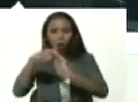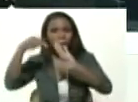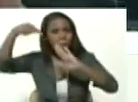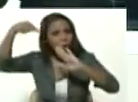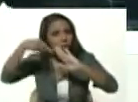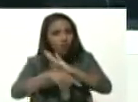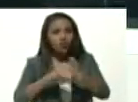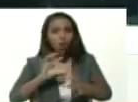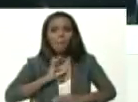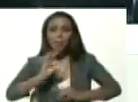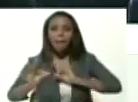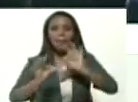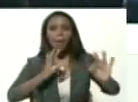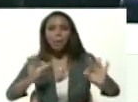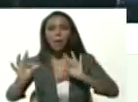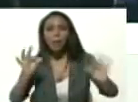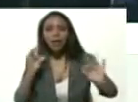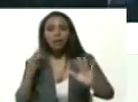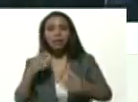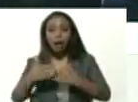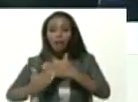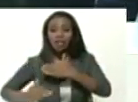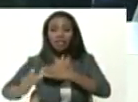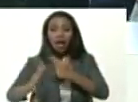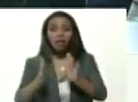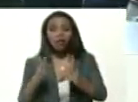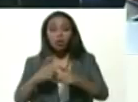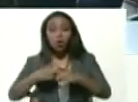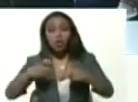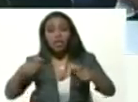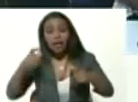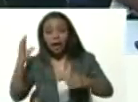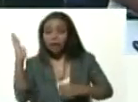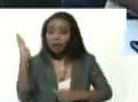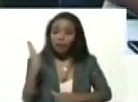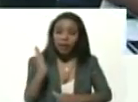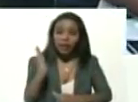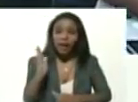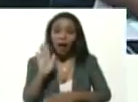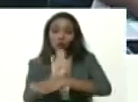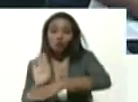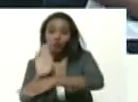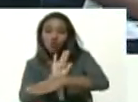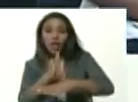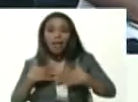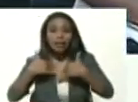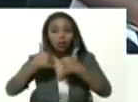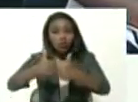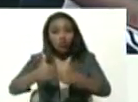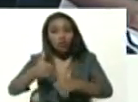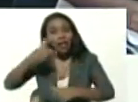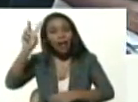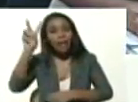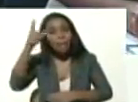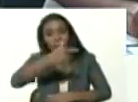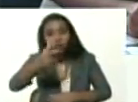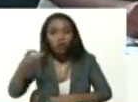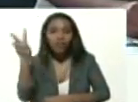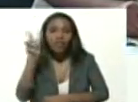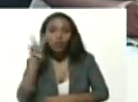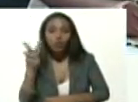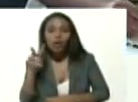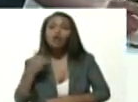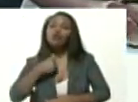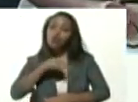la cadena de transmisión y avanzar en los días que están por venir en proteger la salud de los venezolanos y